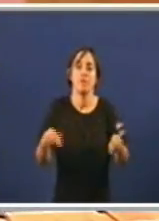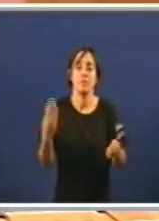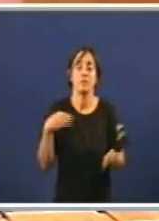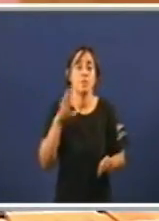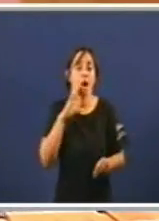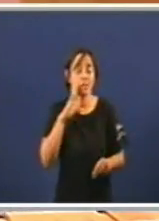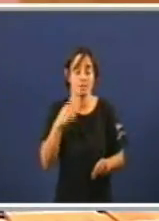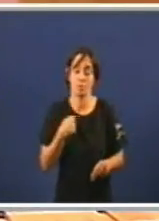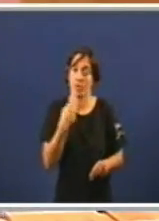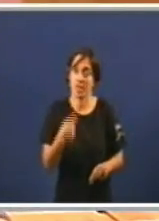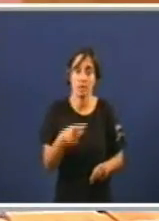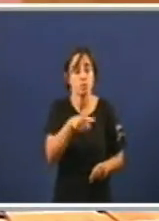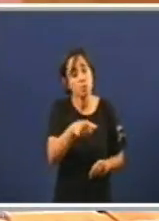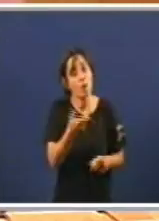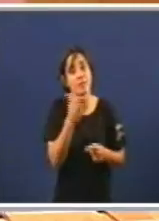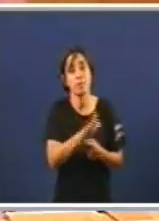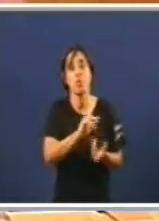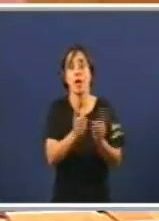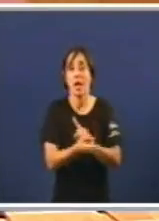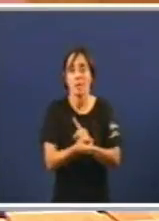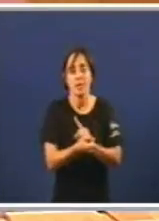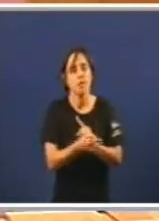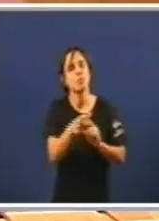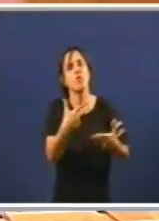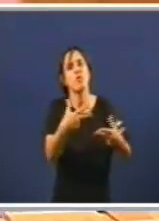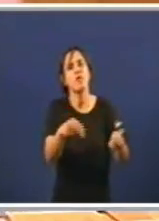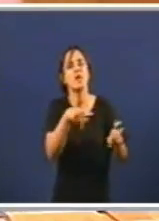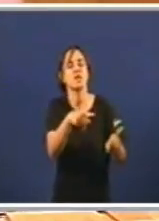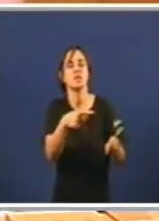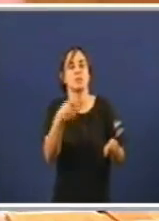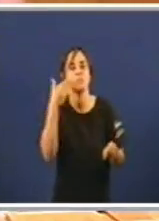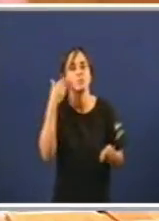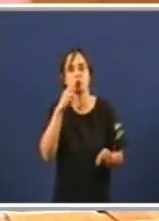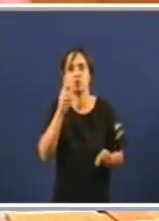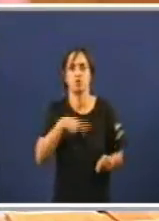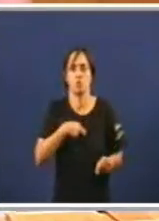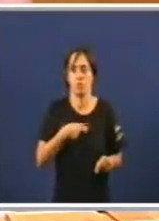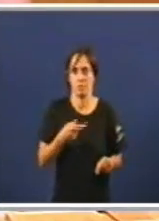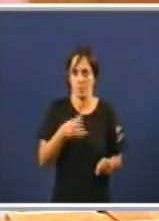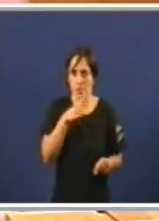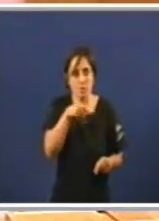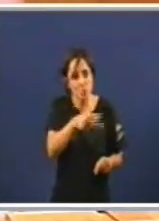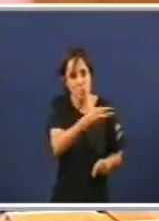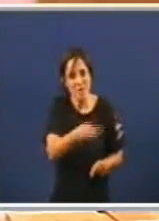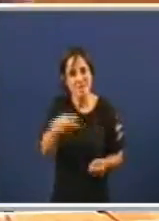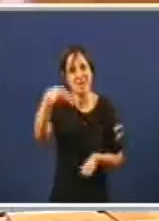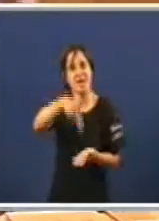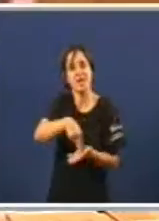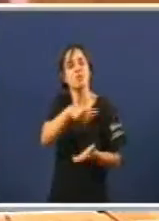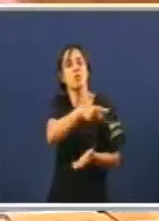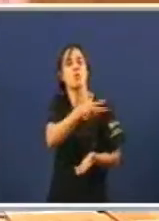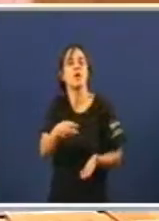señor Rodríguez, cambie de actitude, cese nesa soberbia e nesa prepotencia, porque se está vostede aquí non é porque